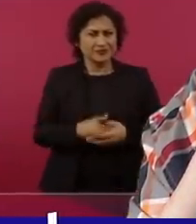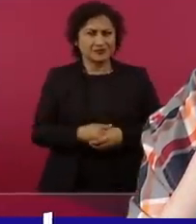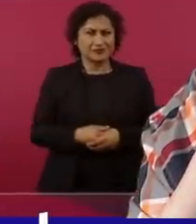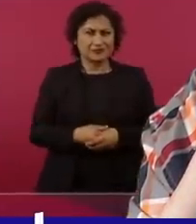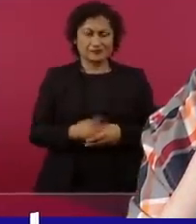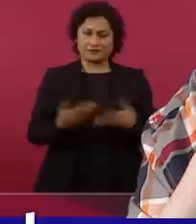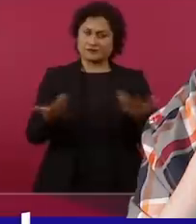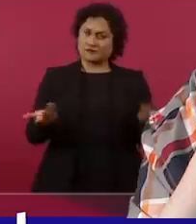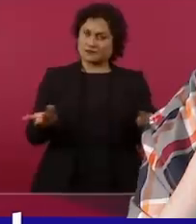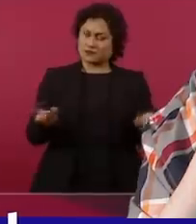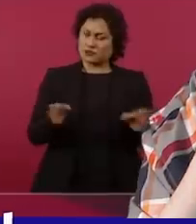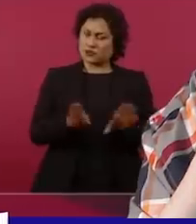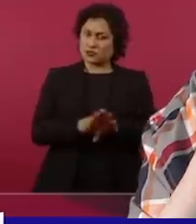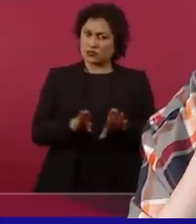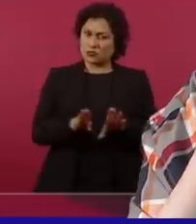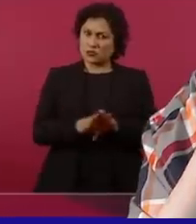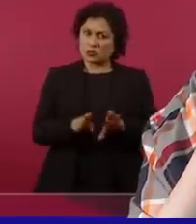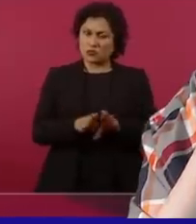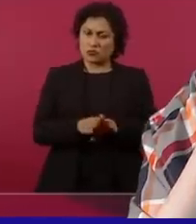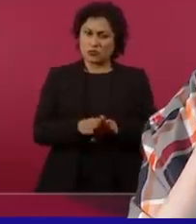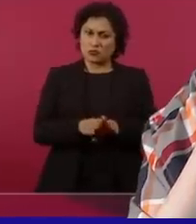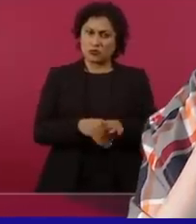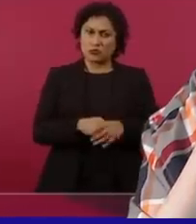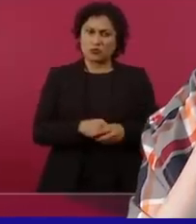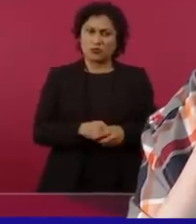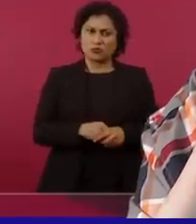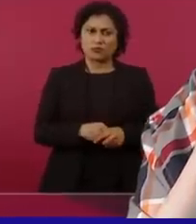Les dieron órdenes.